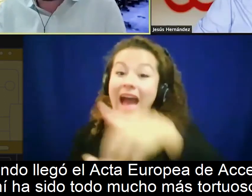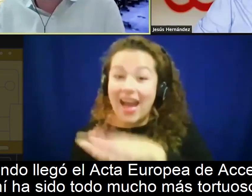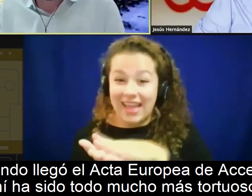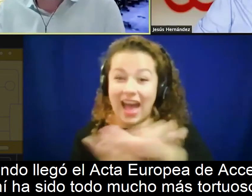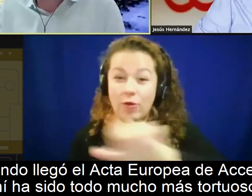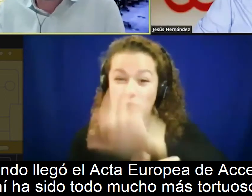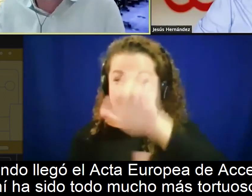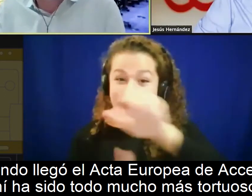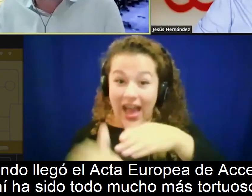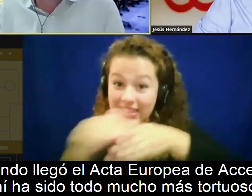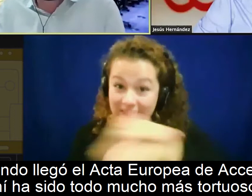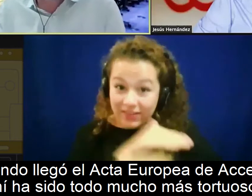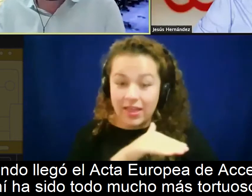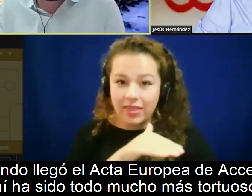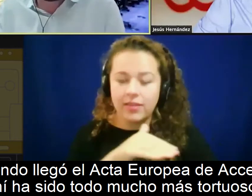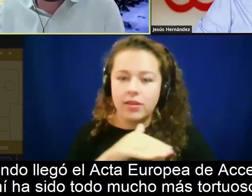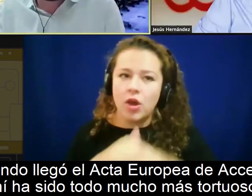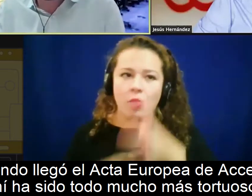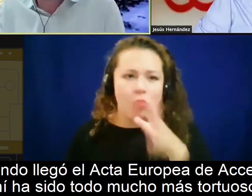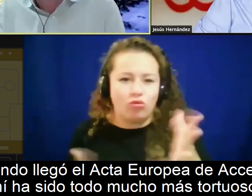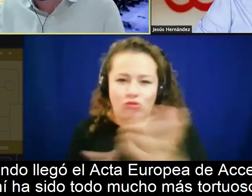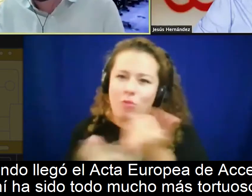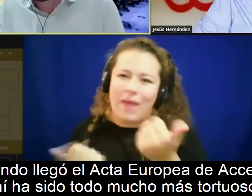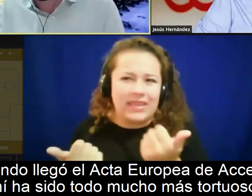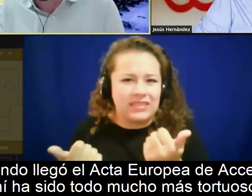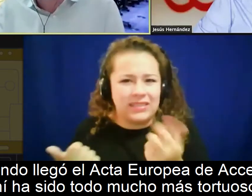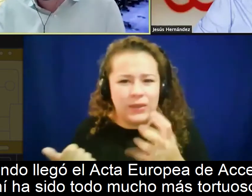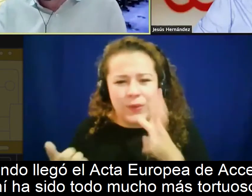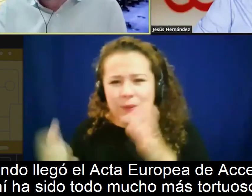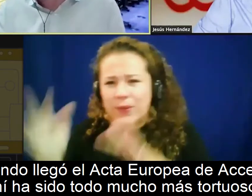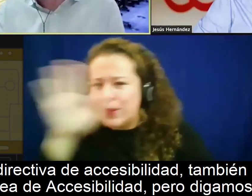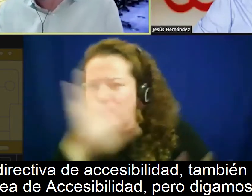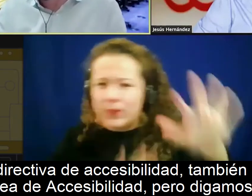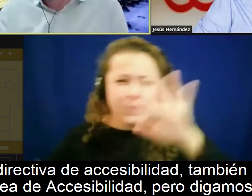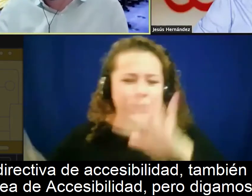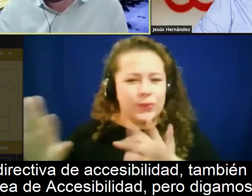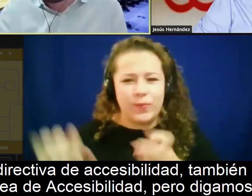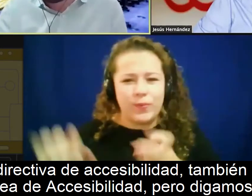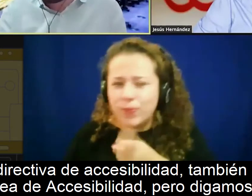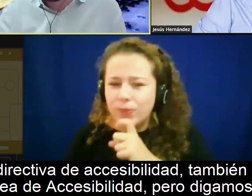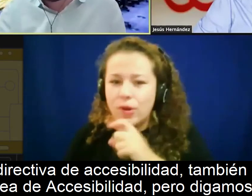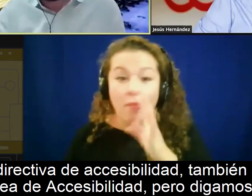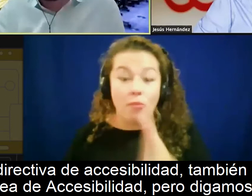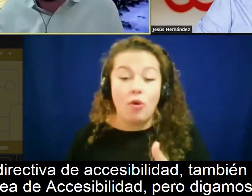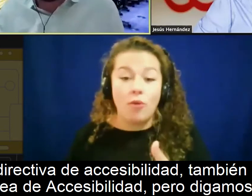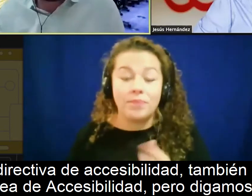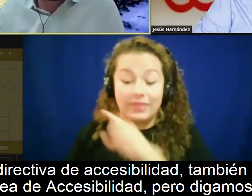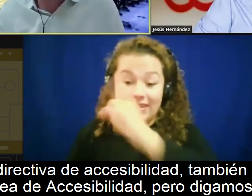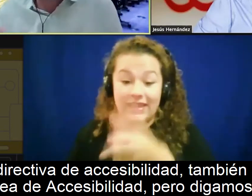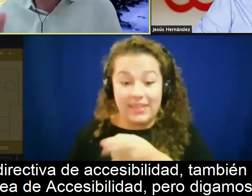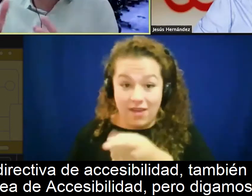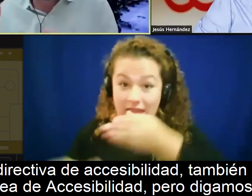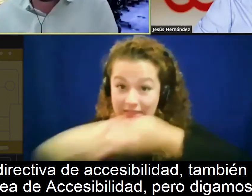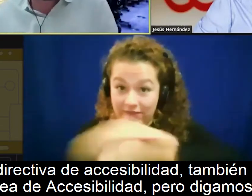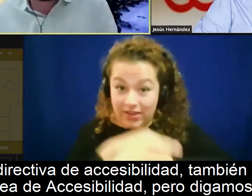que ahí la verdad es que ha sido todo mucho más tortuoso, mucho más complejo, porque la Directiva de Accesibilidad, o también